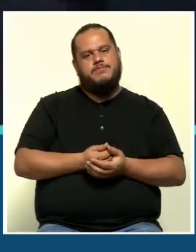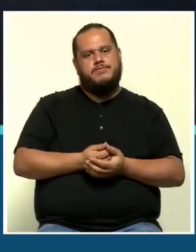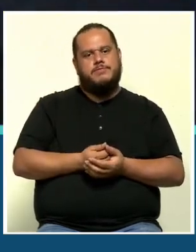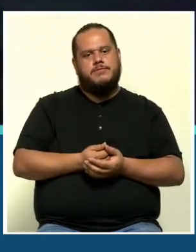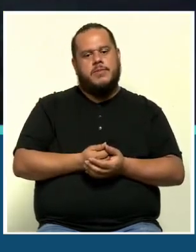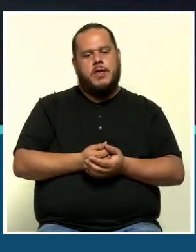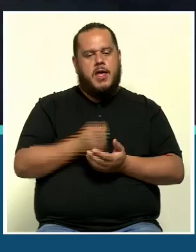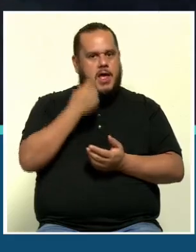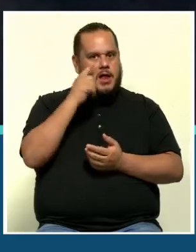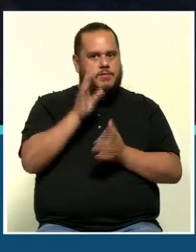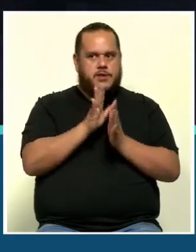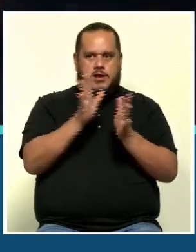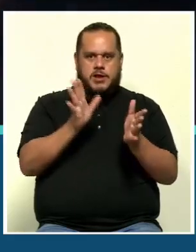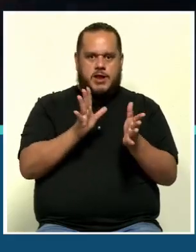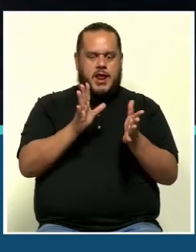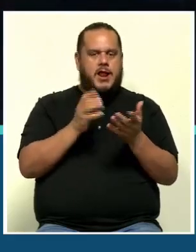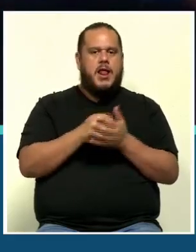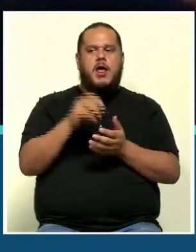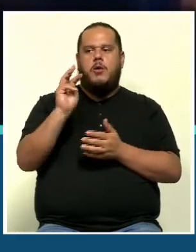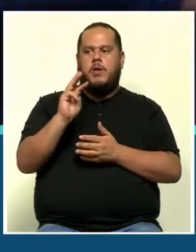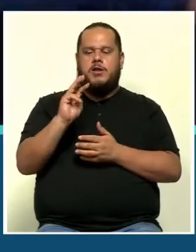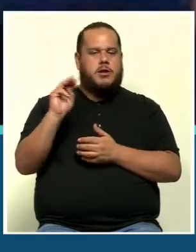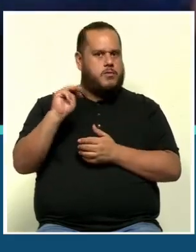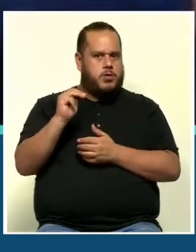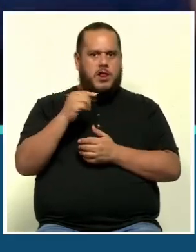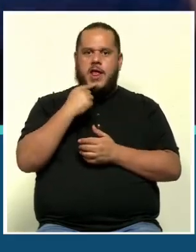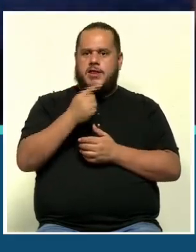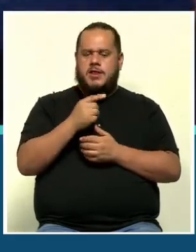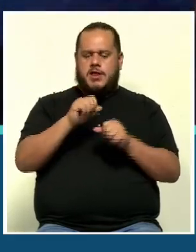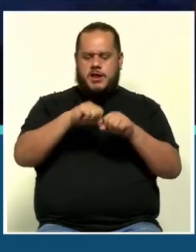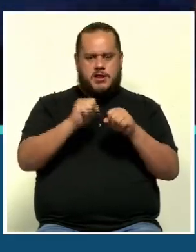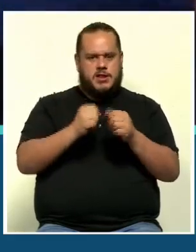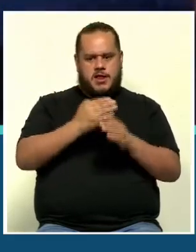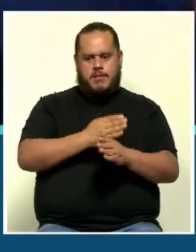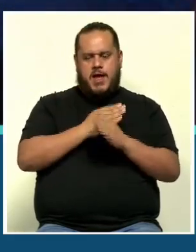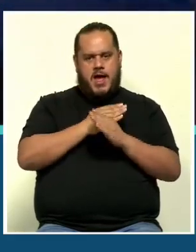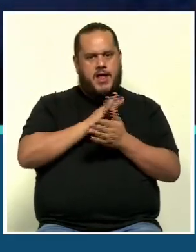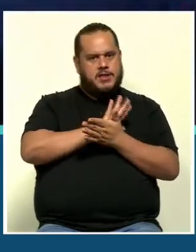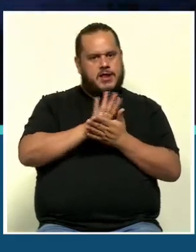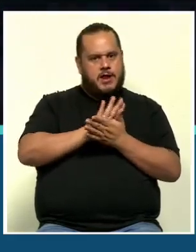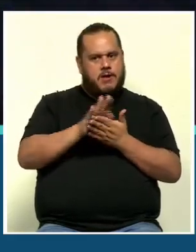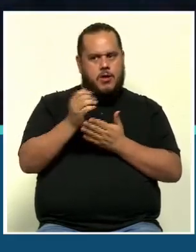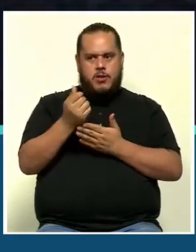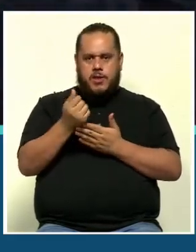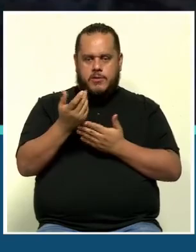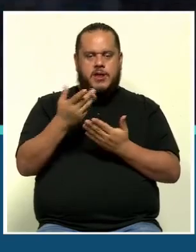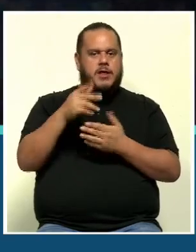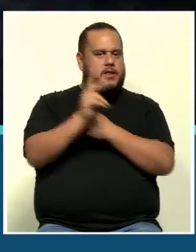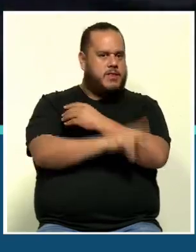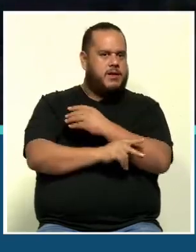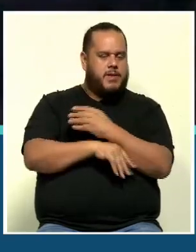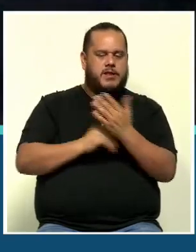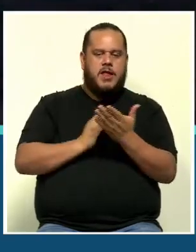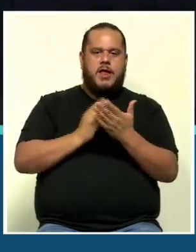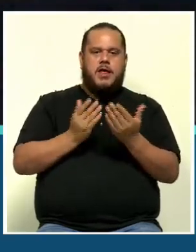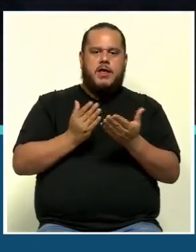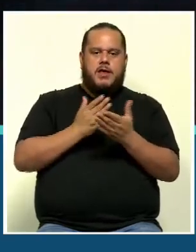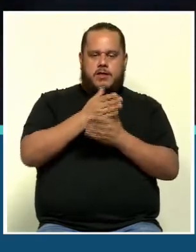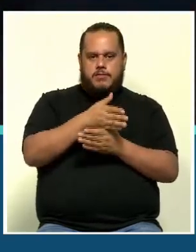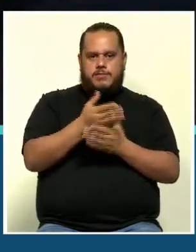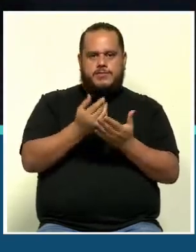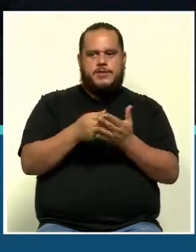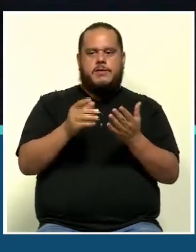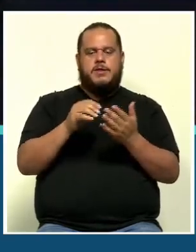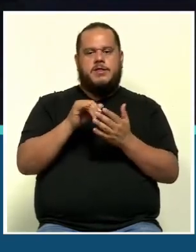El fiscal general interino Warner Molina sostiene que el sistema antilavado del país, por medio de los informes de la Unidad de Inteligencia Financiera